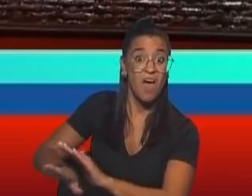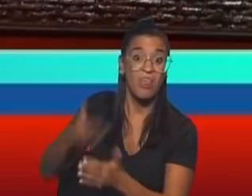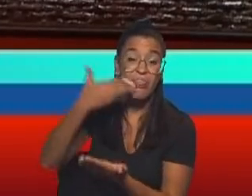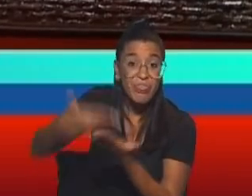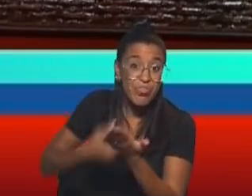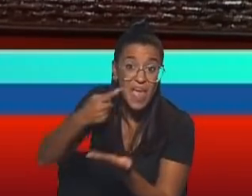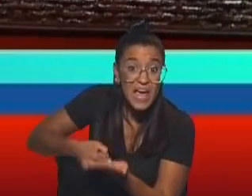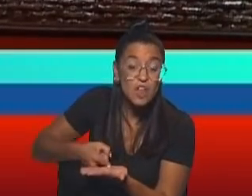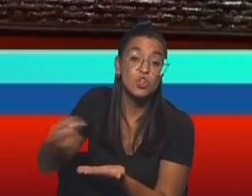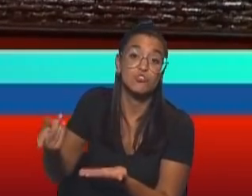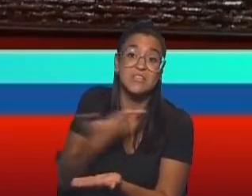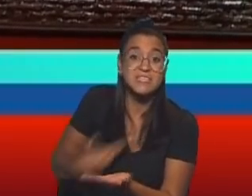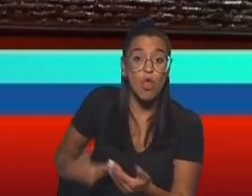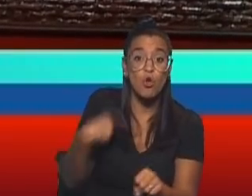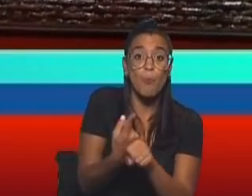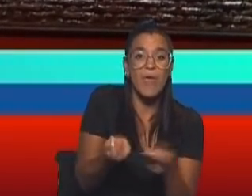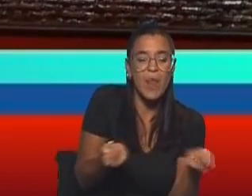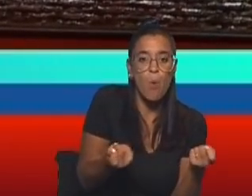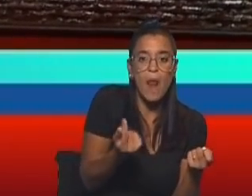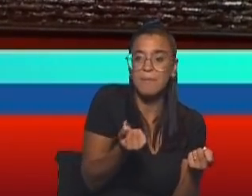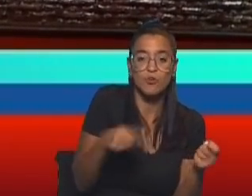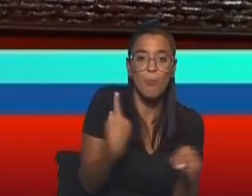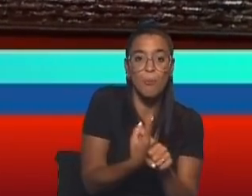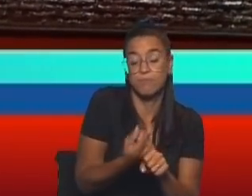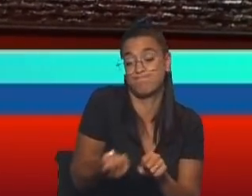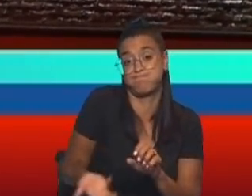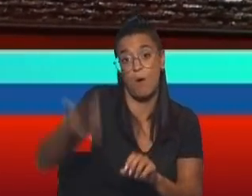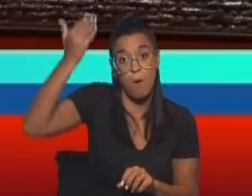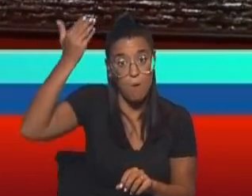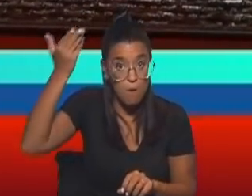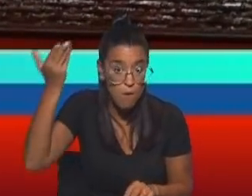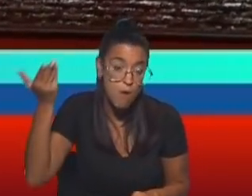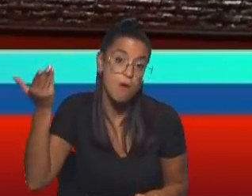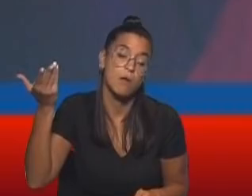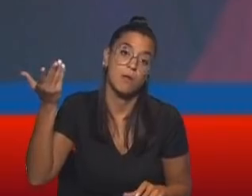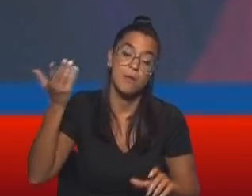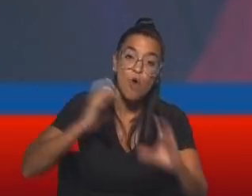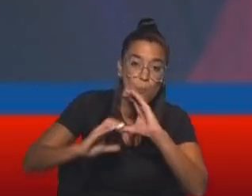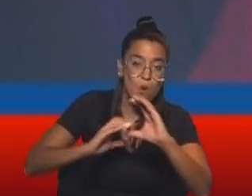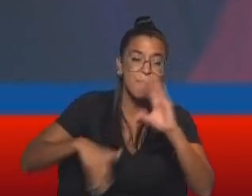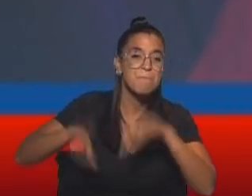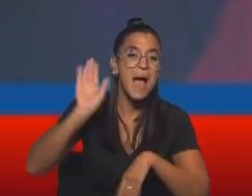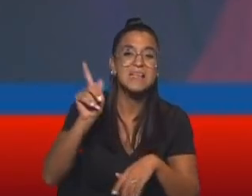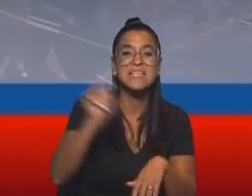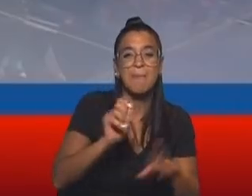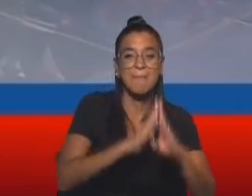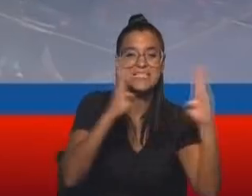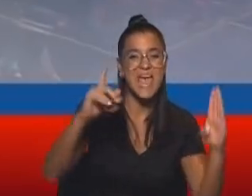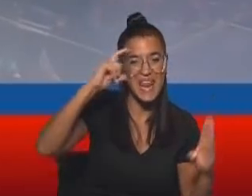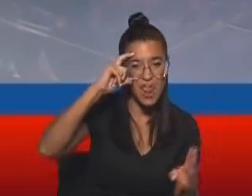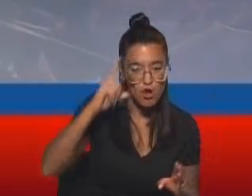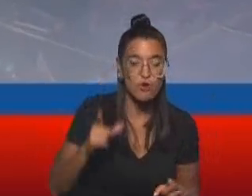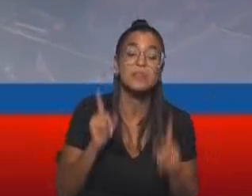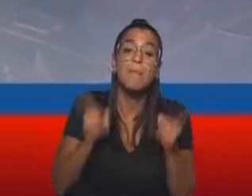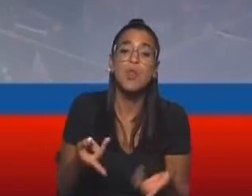decreto, deja del Estado poder regular los precios y volaron los precios de las telecomunicaciones, sobre todo en el mes de enero. Y también